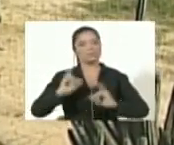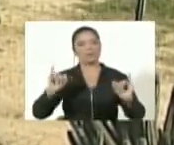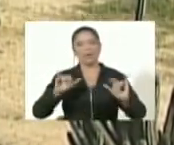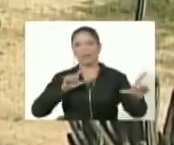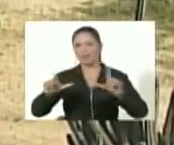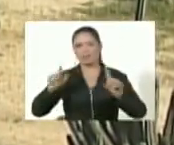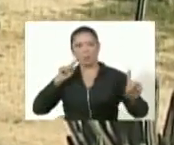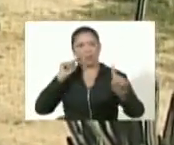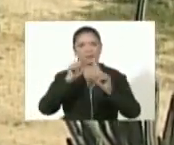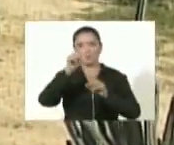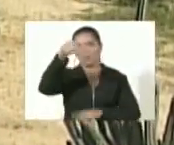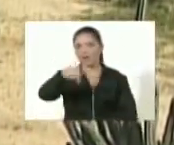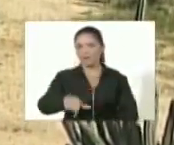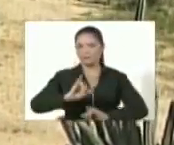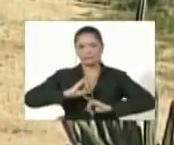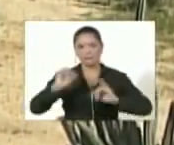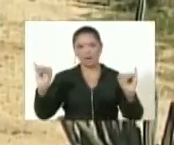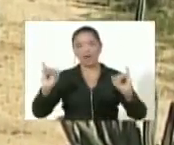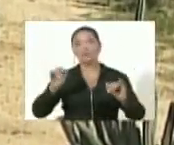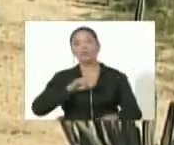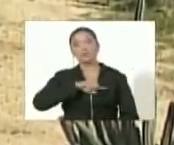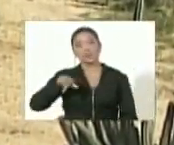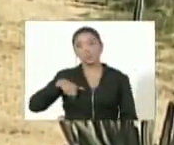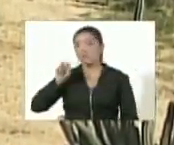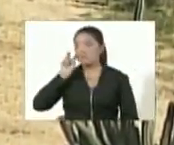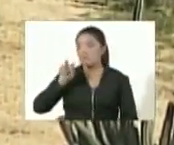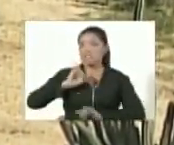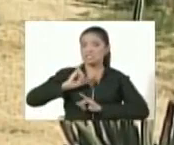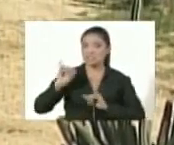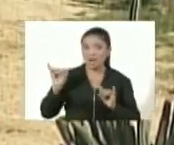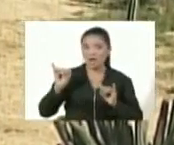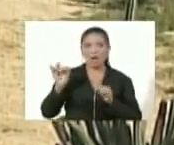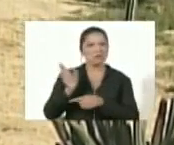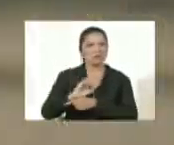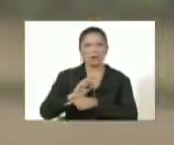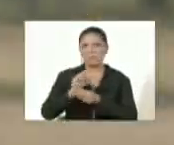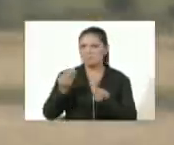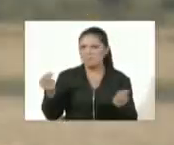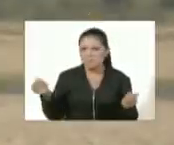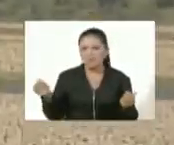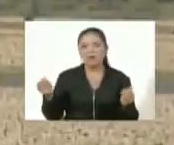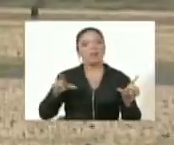objetivo y nosotros, luego de haber visto el descenso por soga rápida,